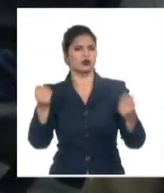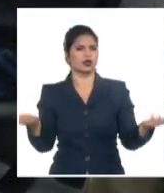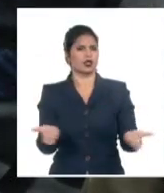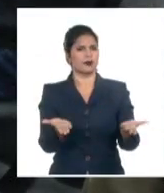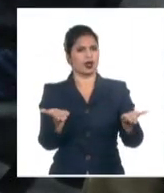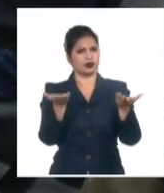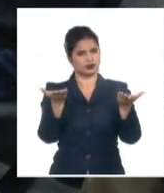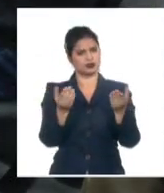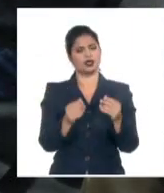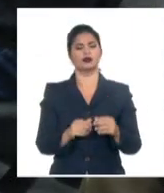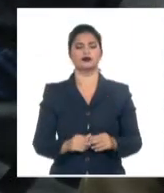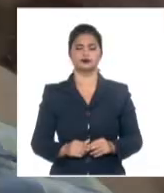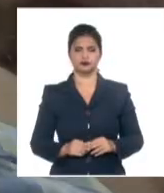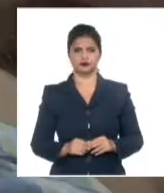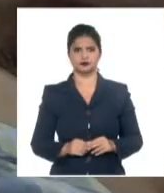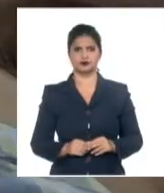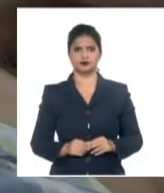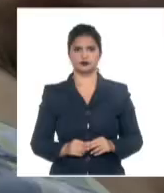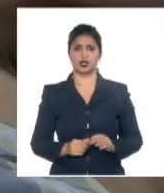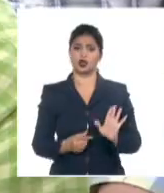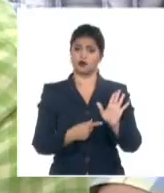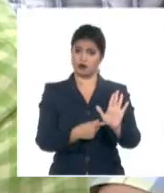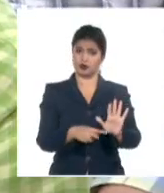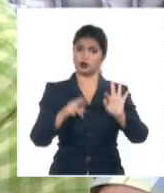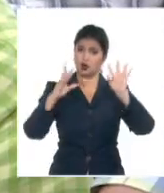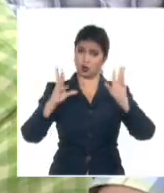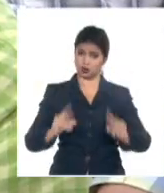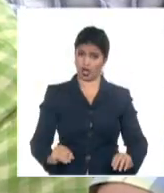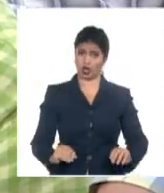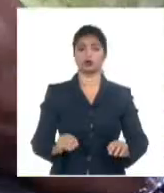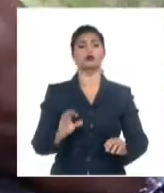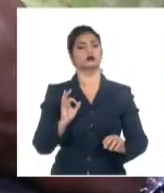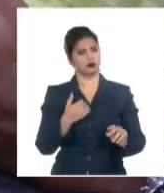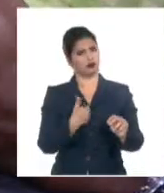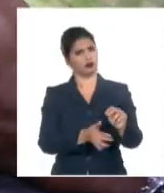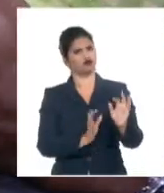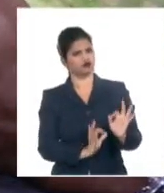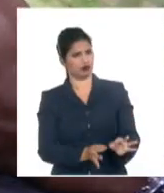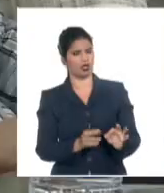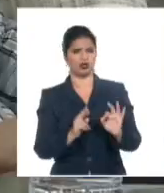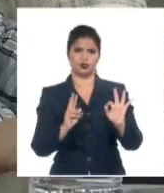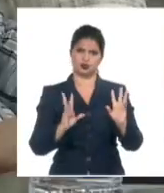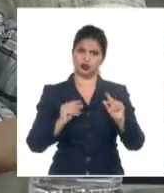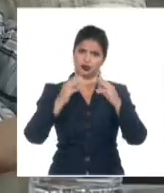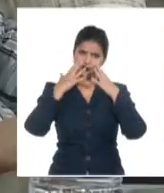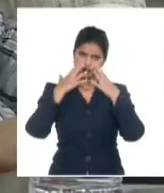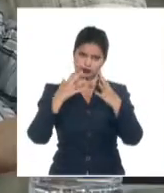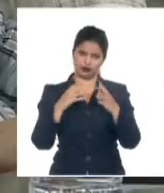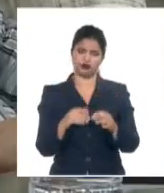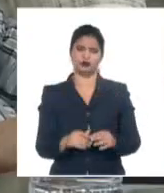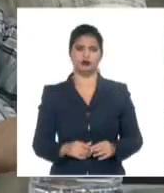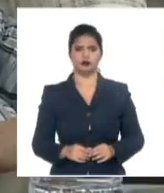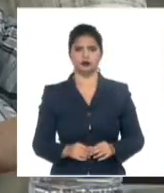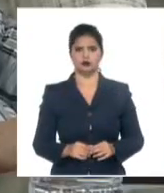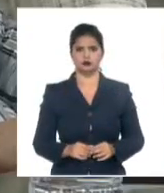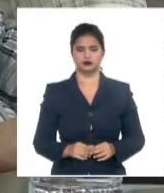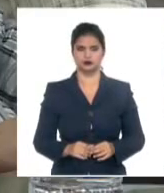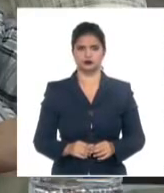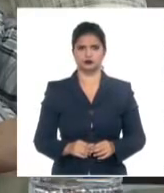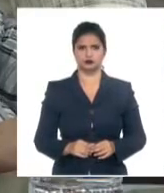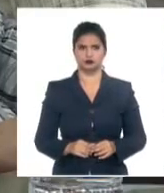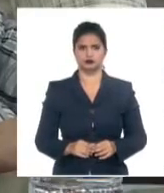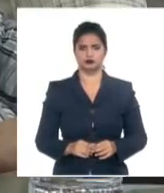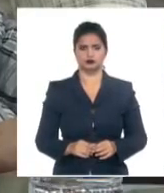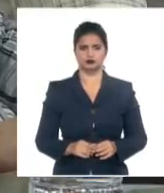los que se llevan resultados complejos e importantes. Para bien de nosotros y para orgullo de los